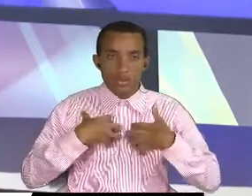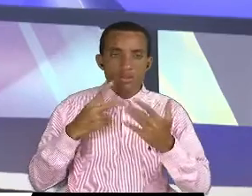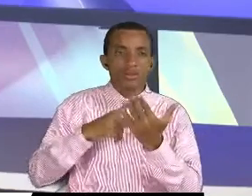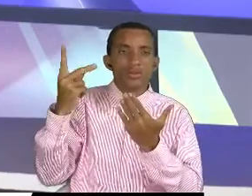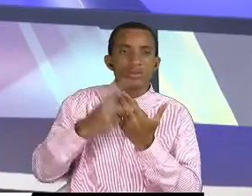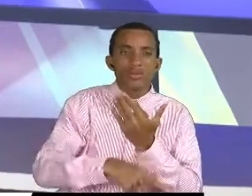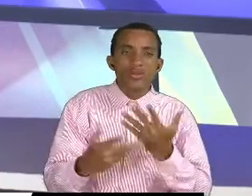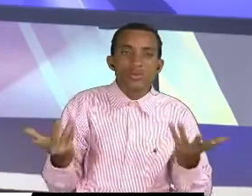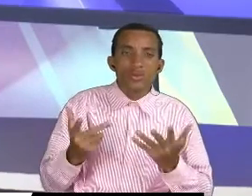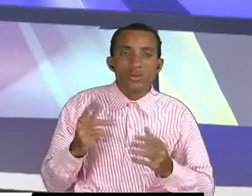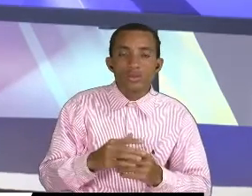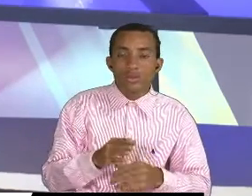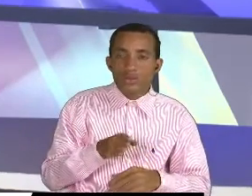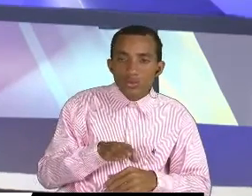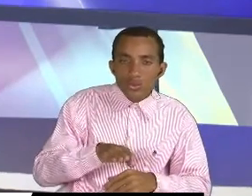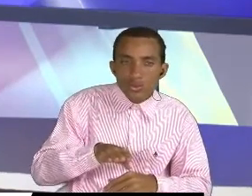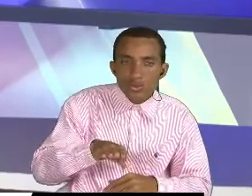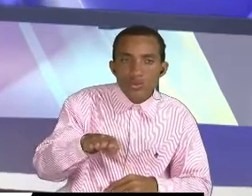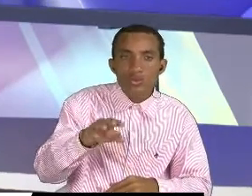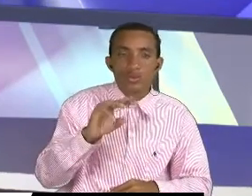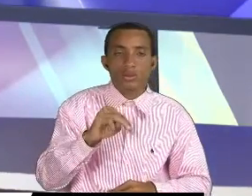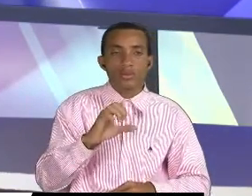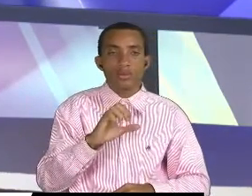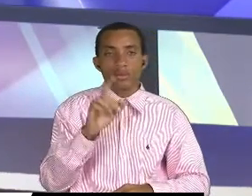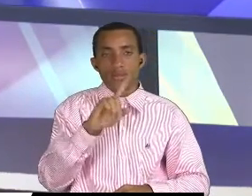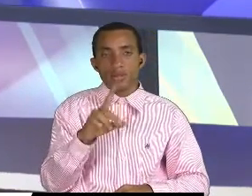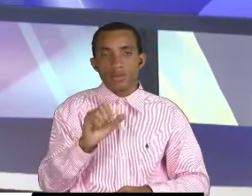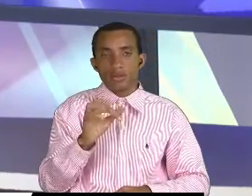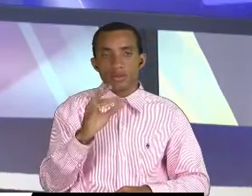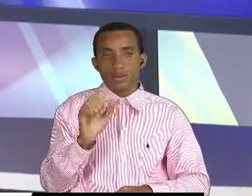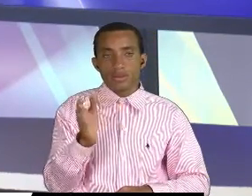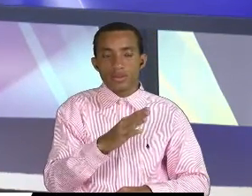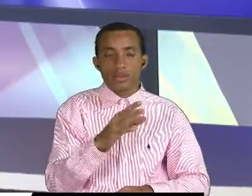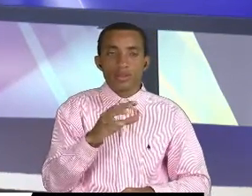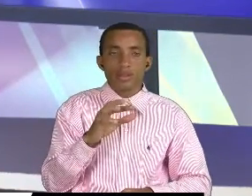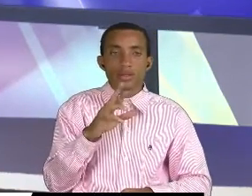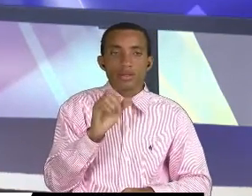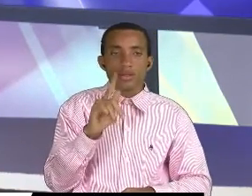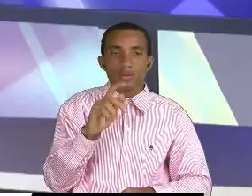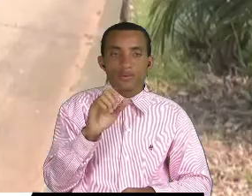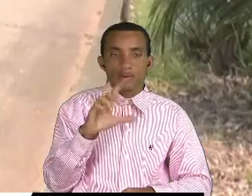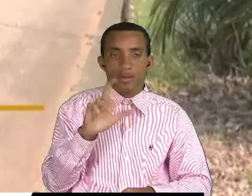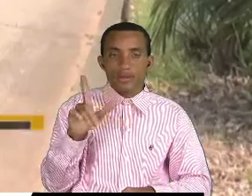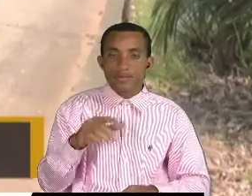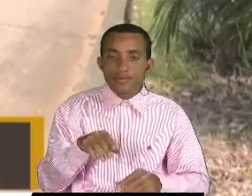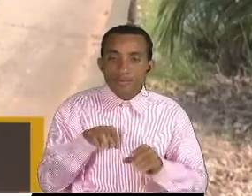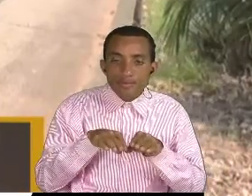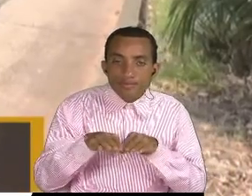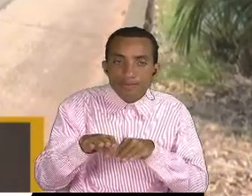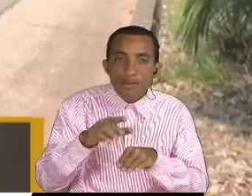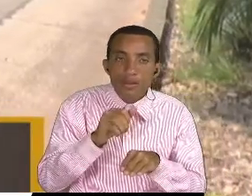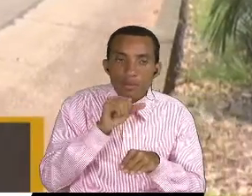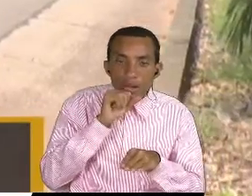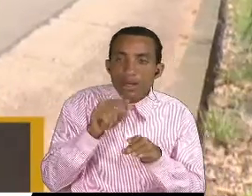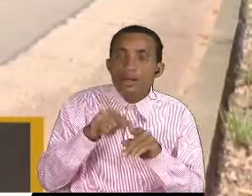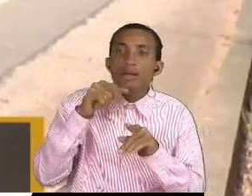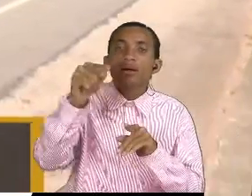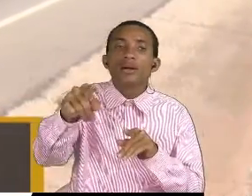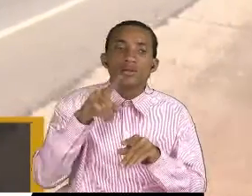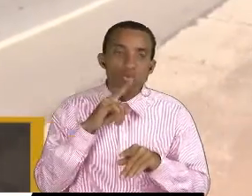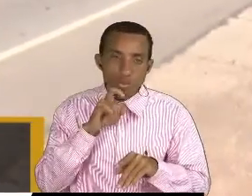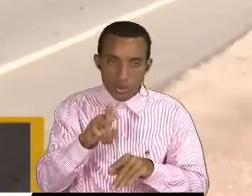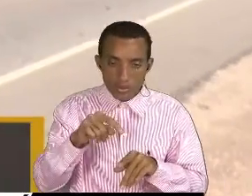al corregimiento Meseta de San Rafael, en la vía que de Barranca Bermeja conduce a la ciudad de Bucaramanga. Tuvo lugar en el kilómetro 25 de la vía a